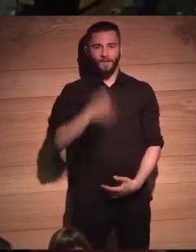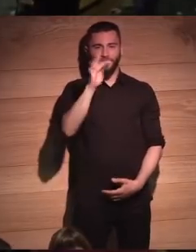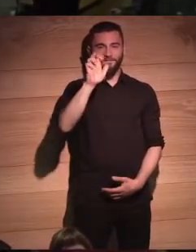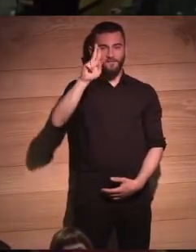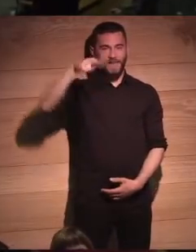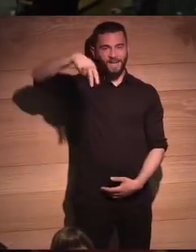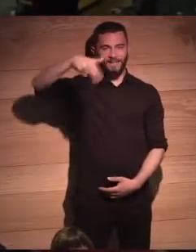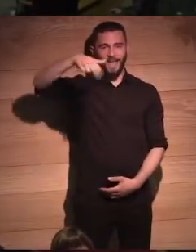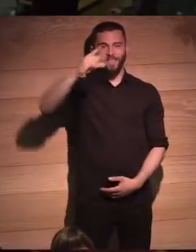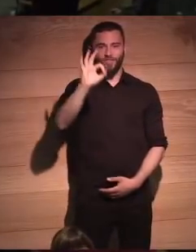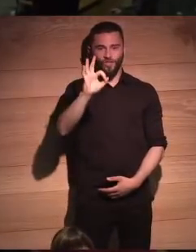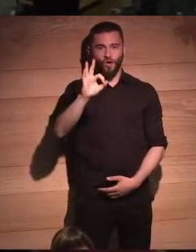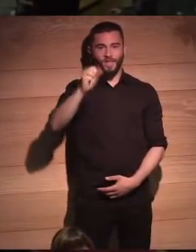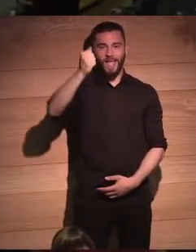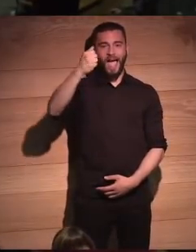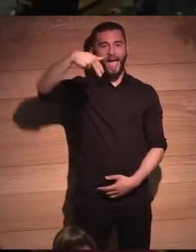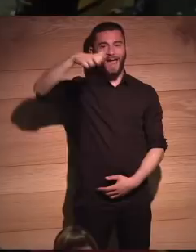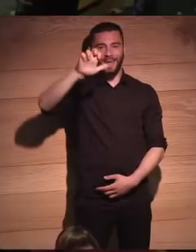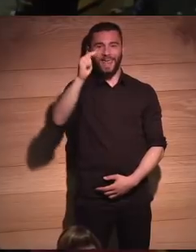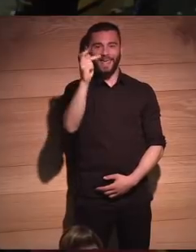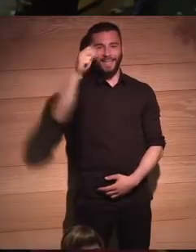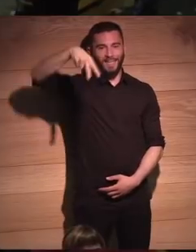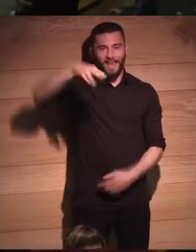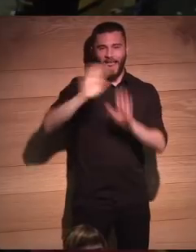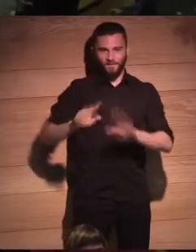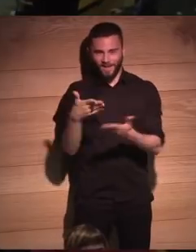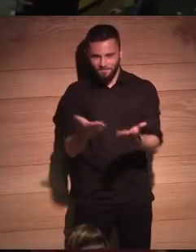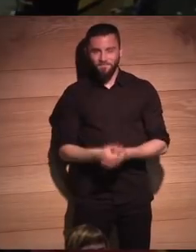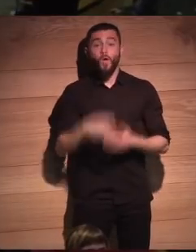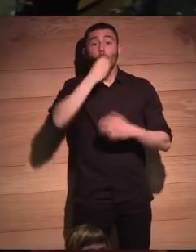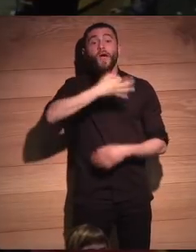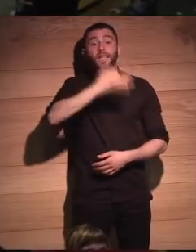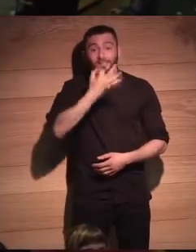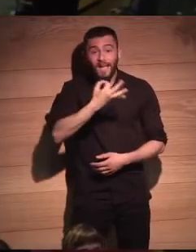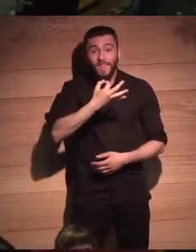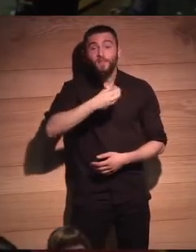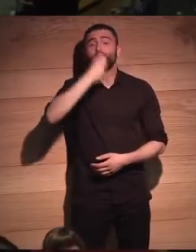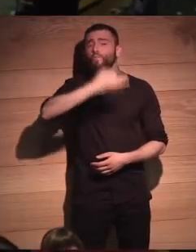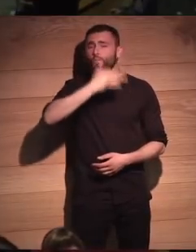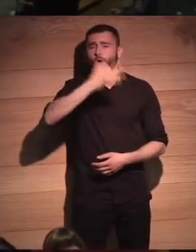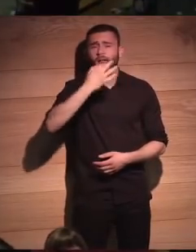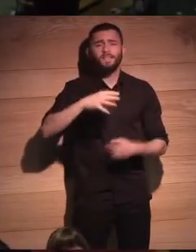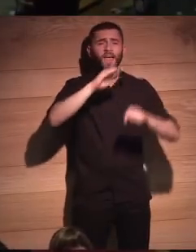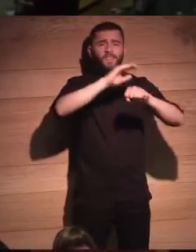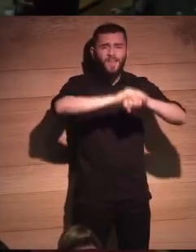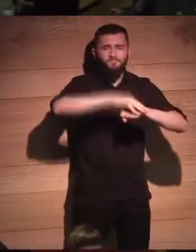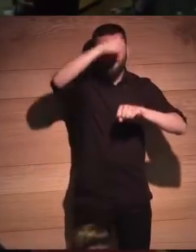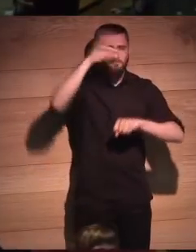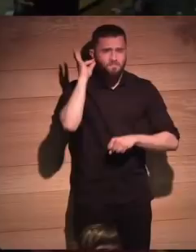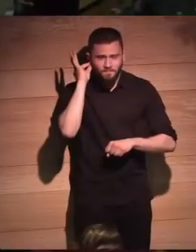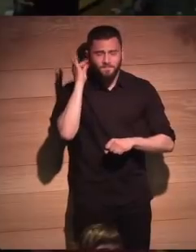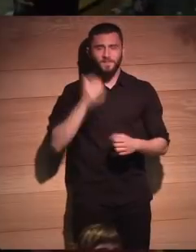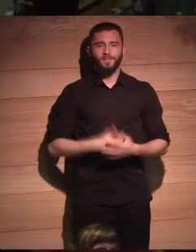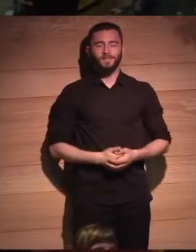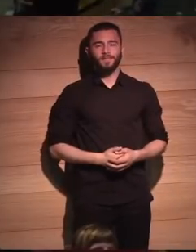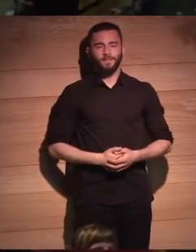Fernando. Y Aneken al final. Muy buenas tardes. Muy buenas tardes, amigos y amigas. Que